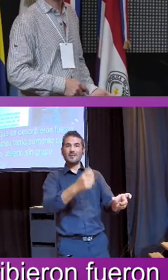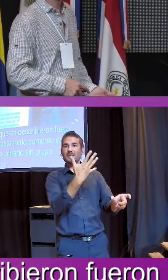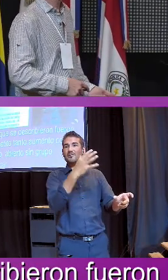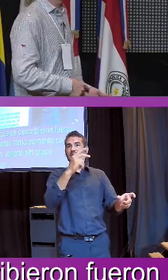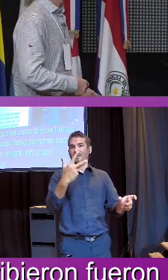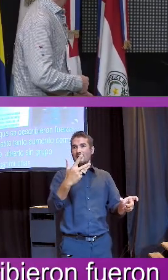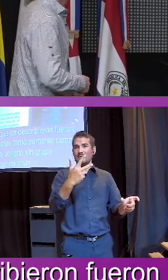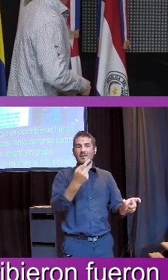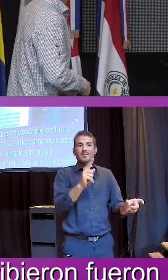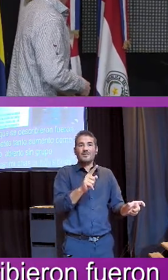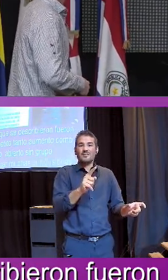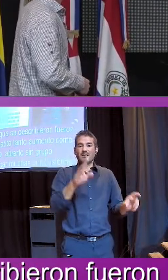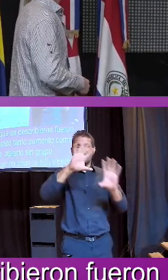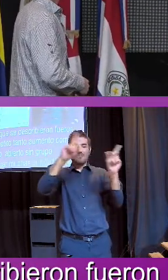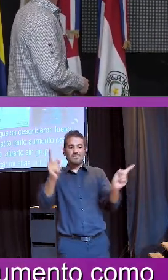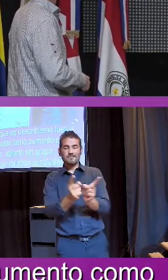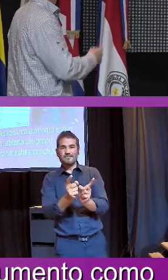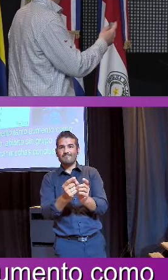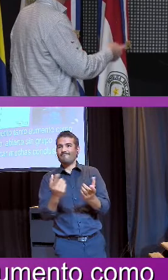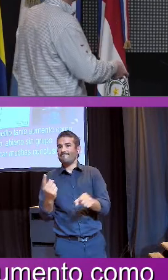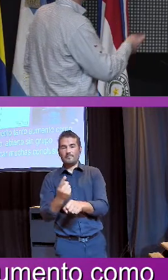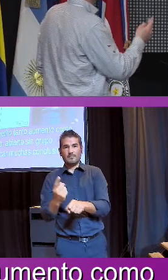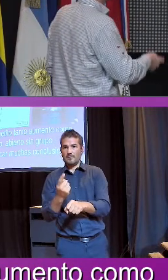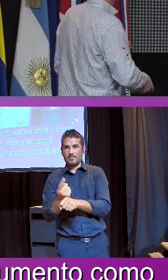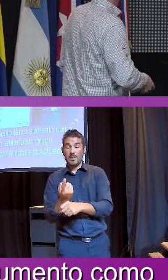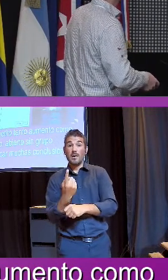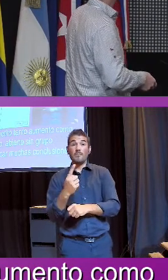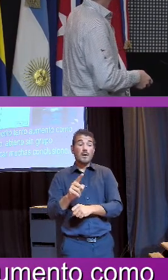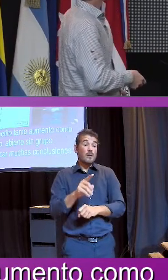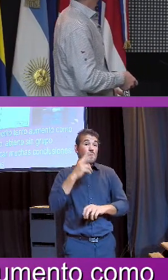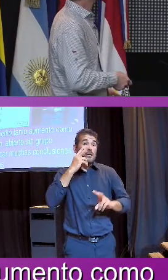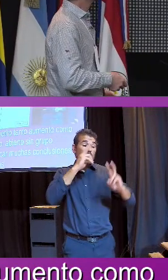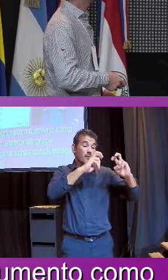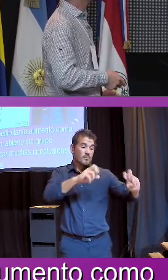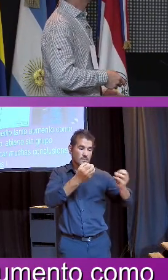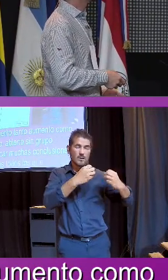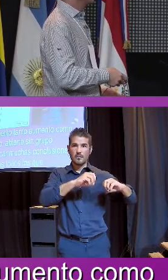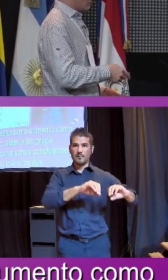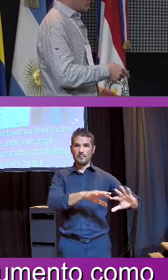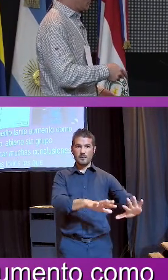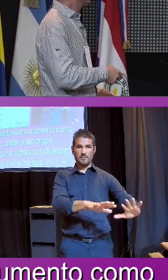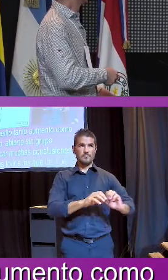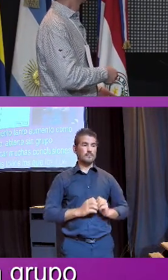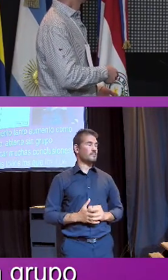muchas conclusiones. Pero estos son los efectos adversos, todos los que